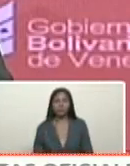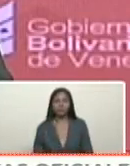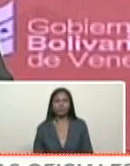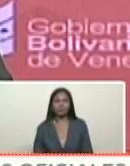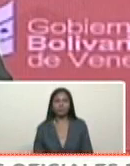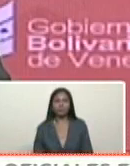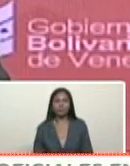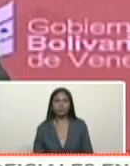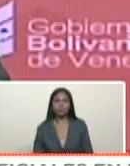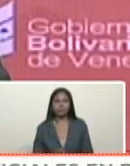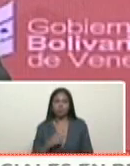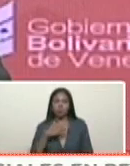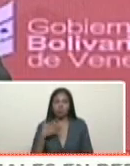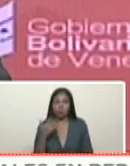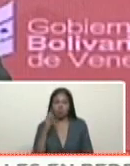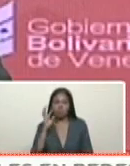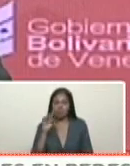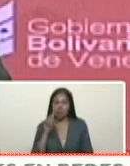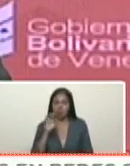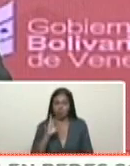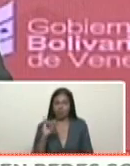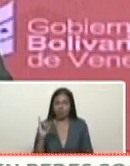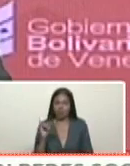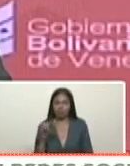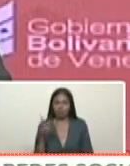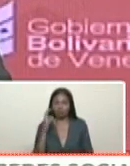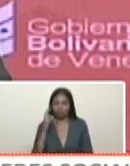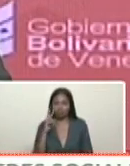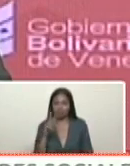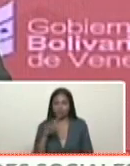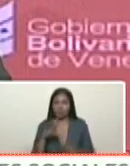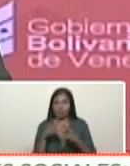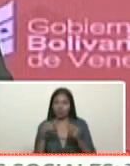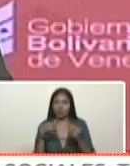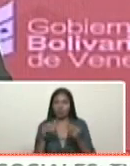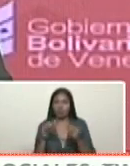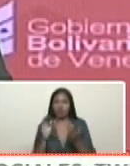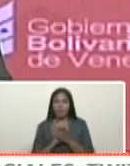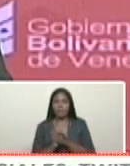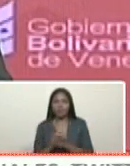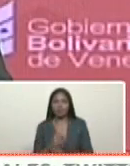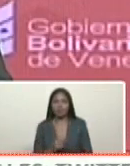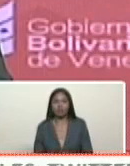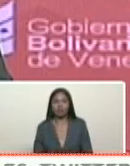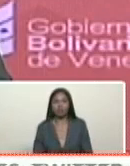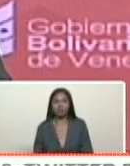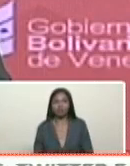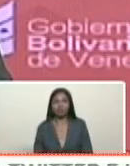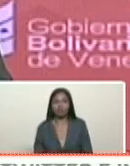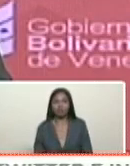Yo quiero, fíjense ustedes, escucha bien, queridas compañeras,